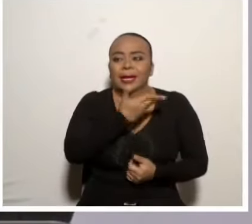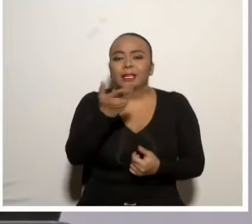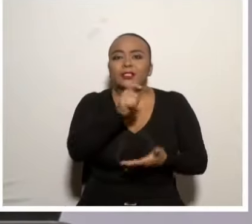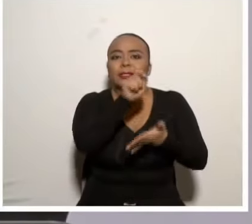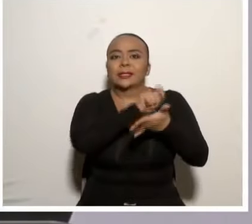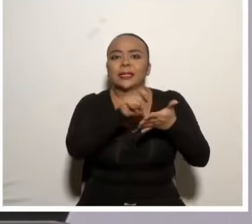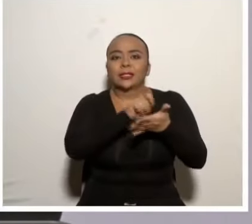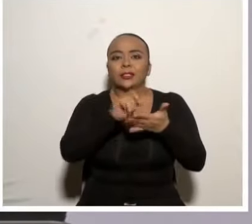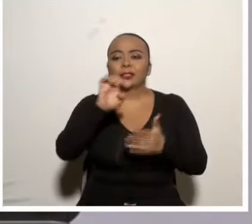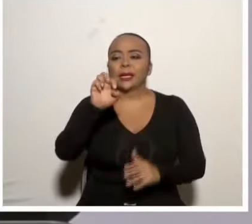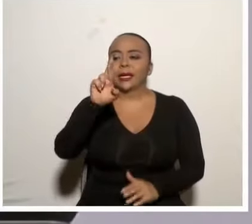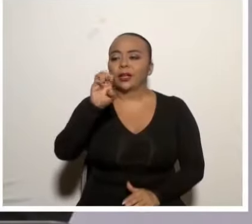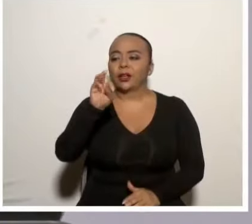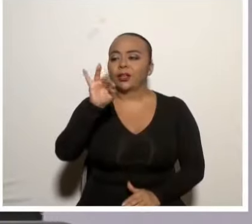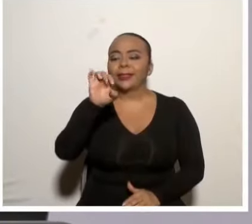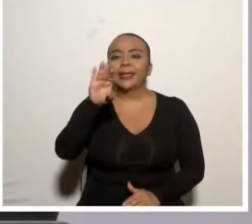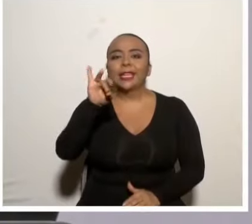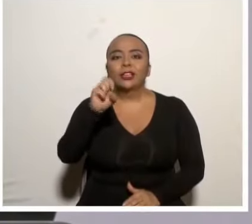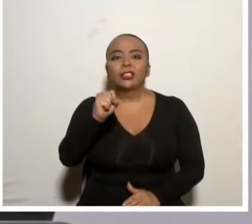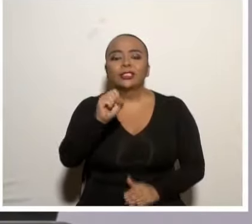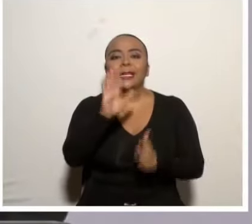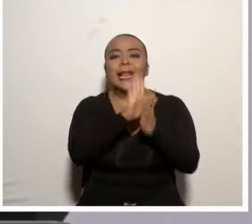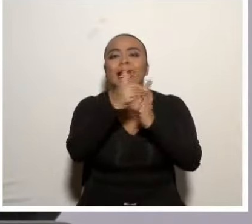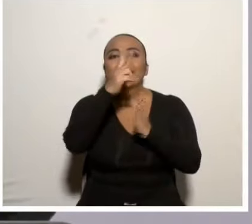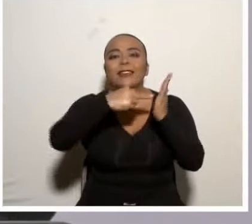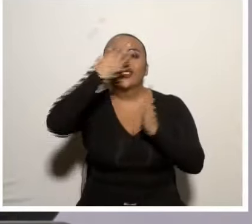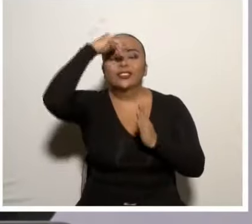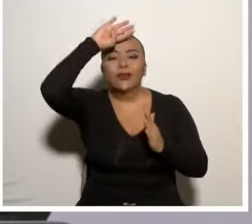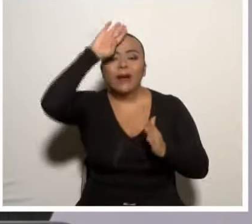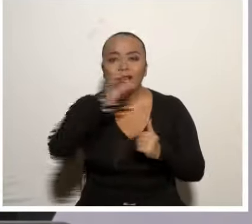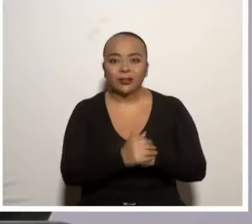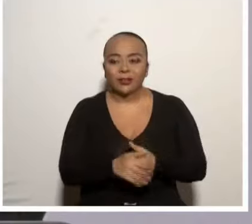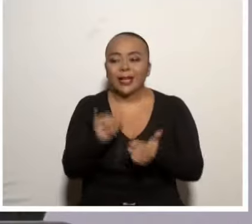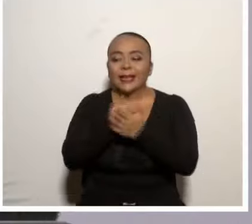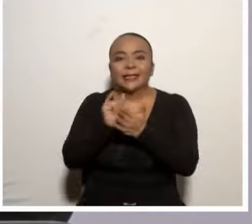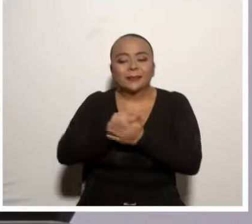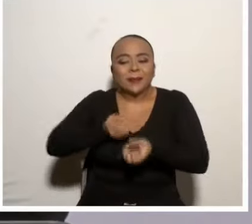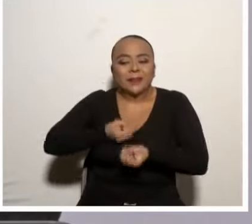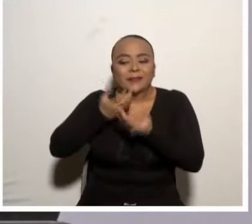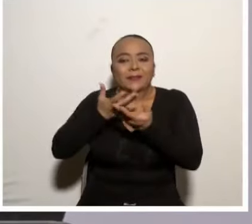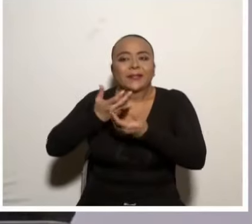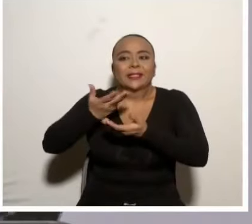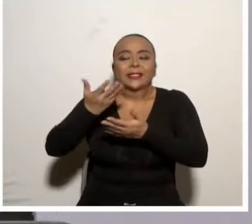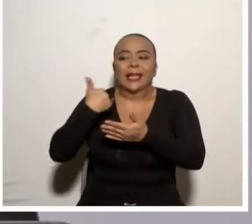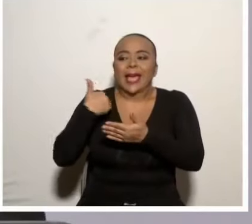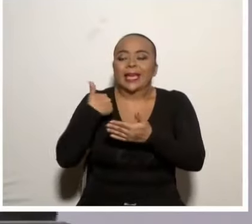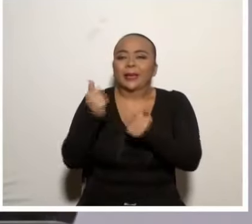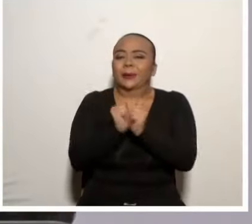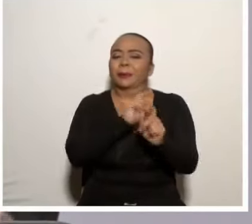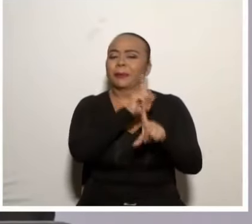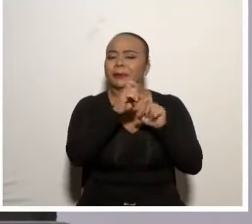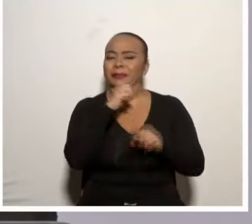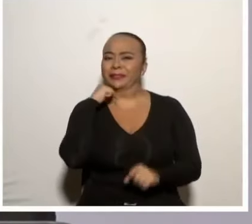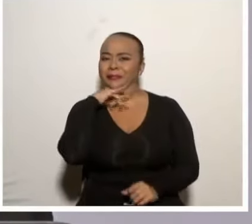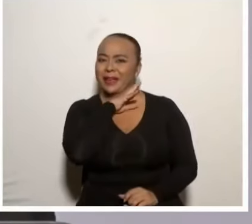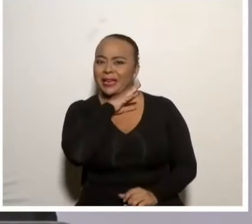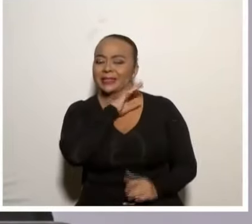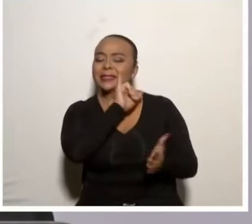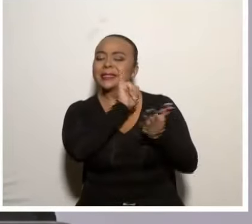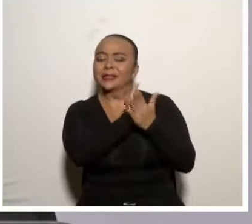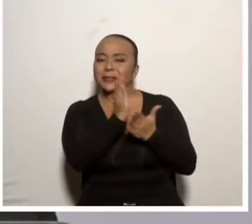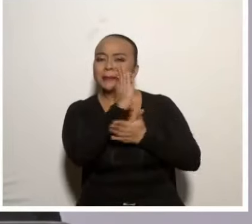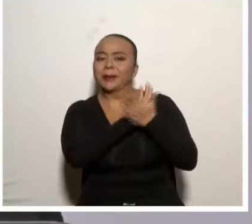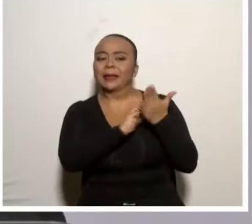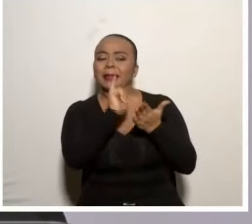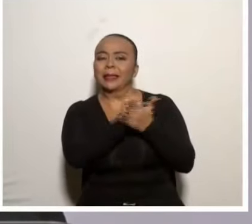textos eróticos de libros cubanos, esas manifestaciones que se dan con preguntas extrañas, son parte de